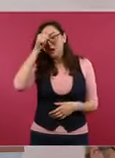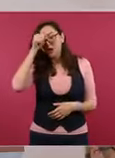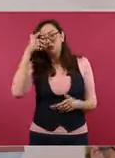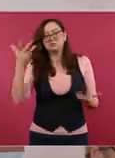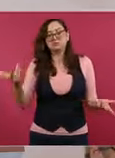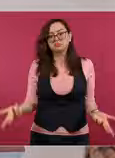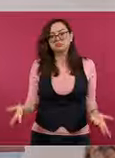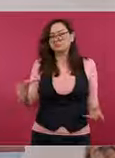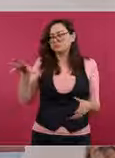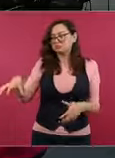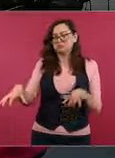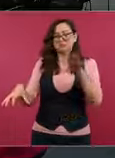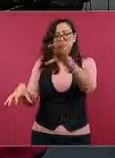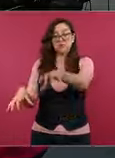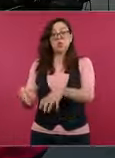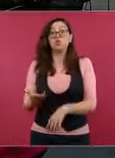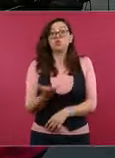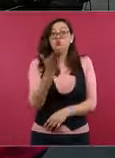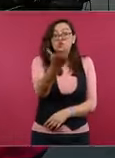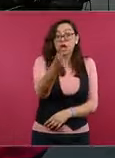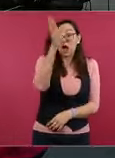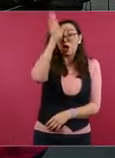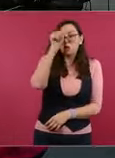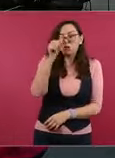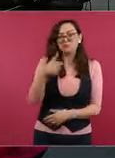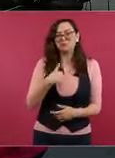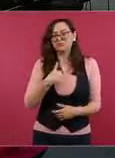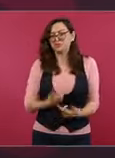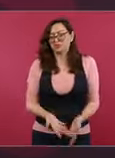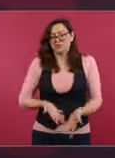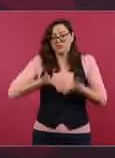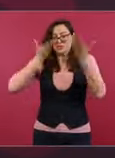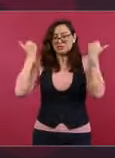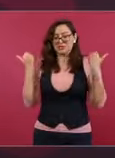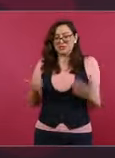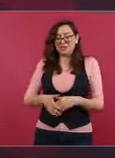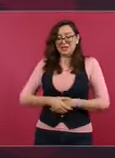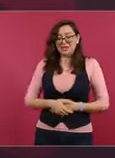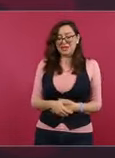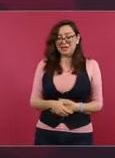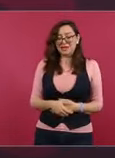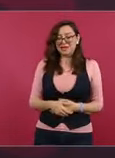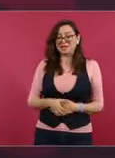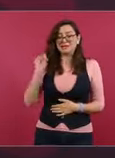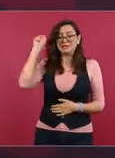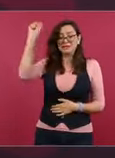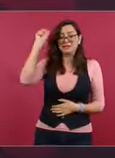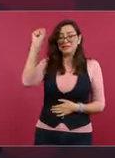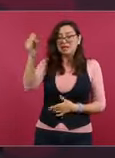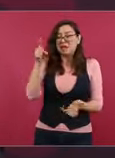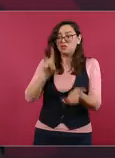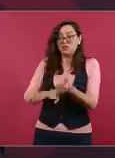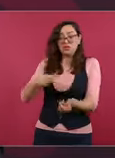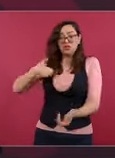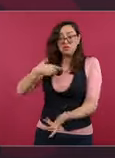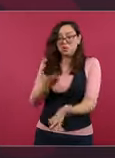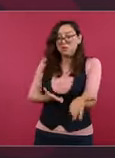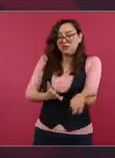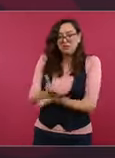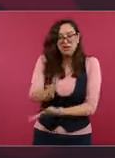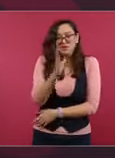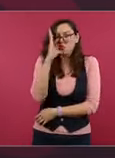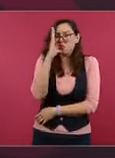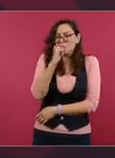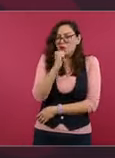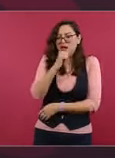Pero me refiero, ¿usted está de acuerdo con esa candidatura? Yo no, yo no, porque yo no me meto en cuestiones electorales. Y